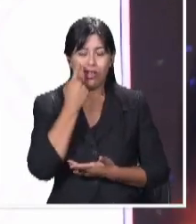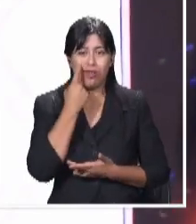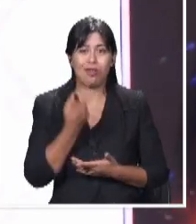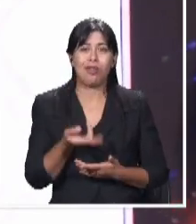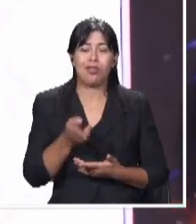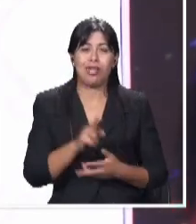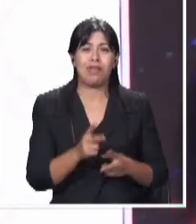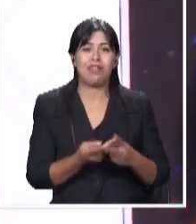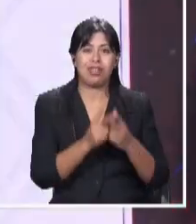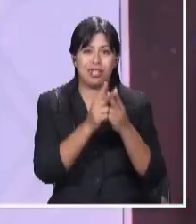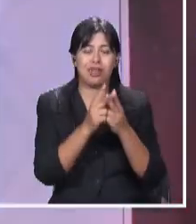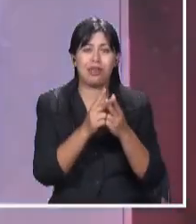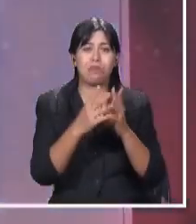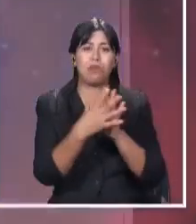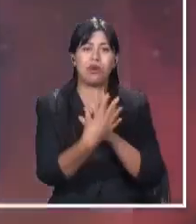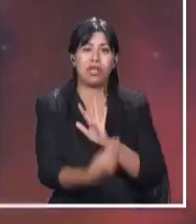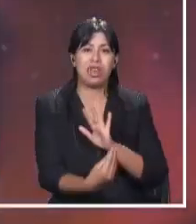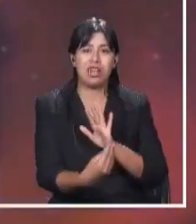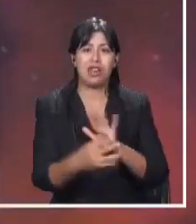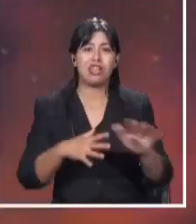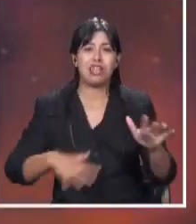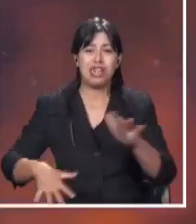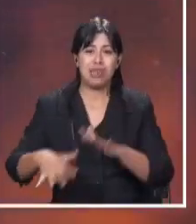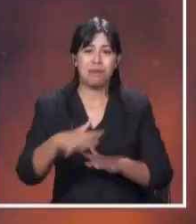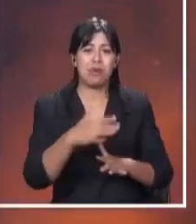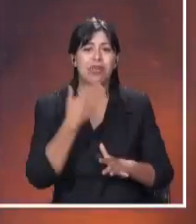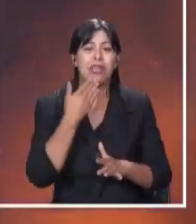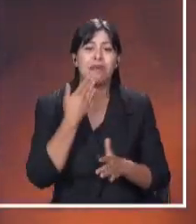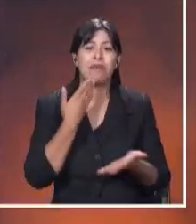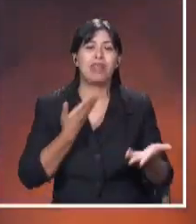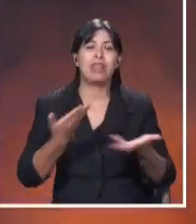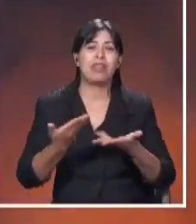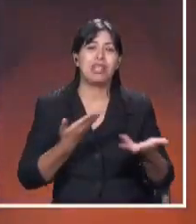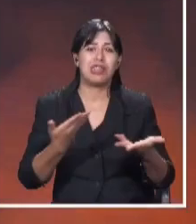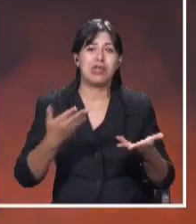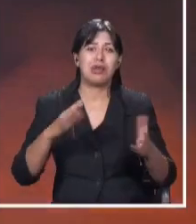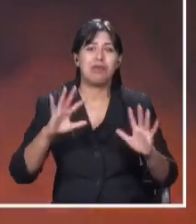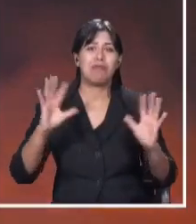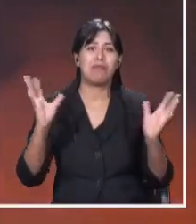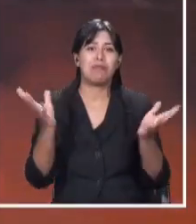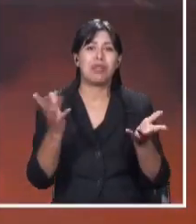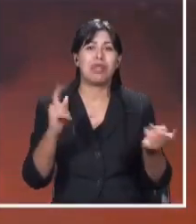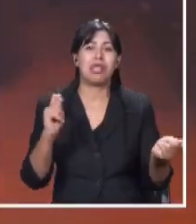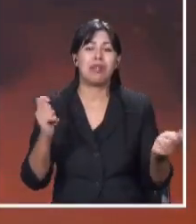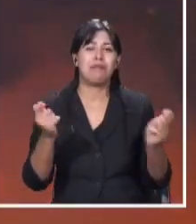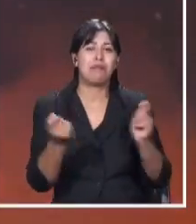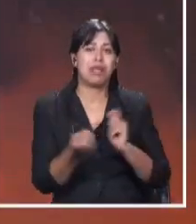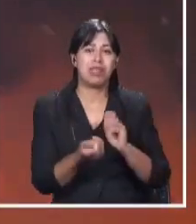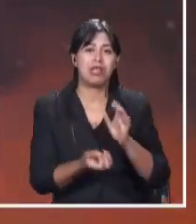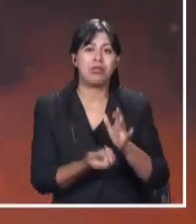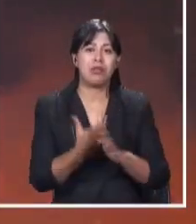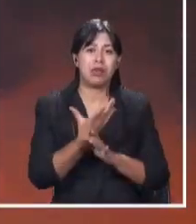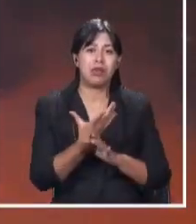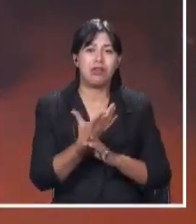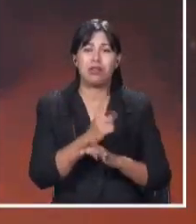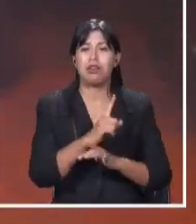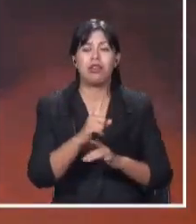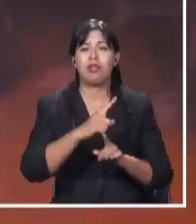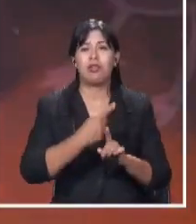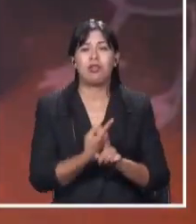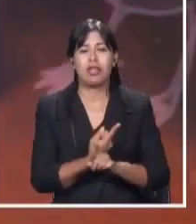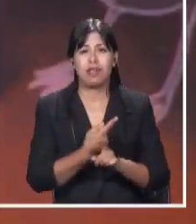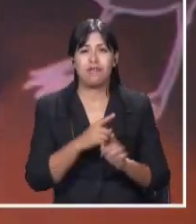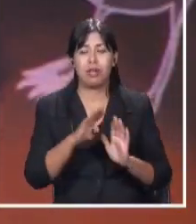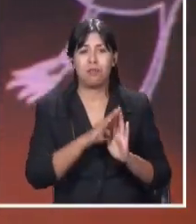construir su modelo cinemático y de esa forma interactuar en un medio cambiante, en un nuevo medio, sin tener que programar todo de nuevo,